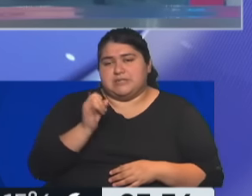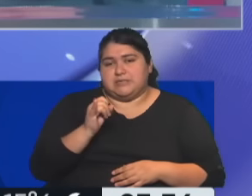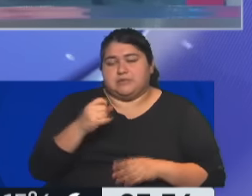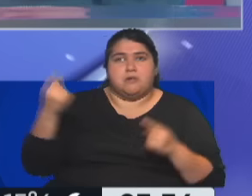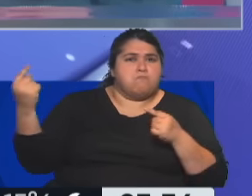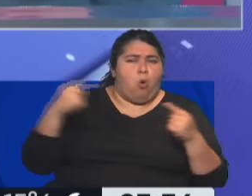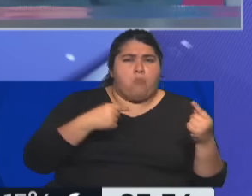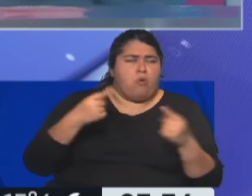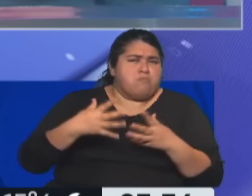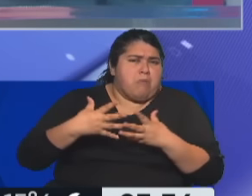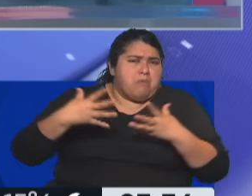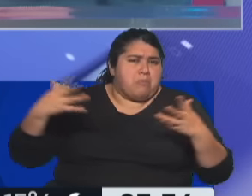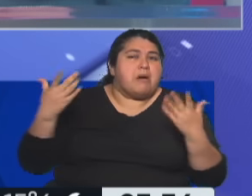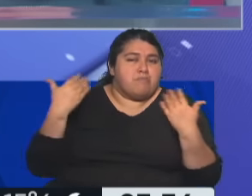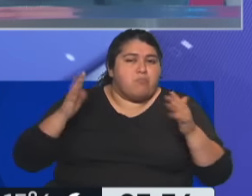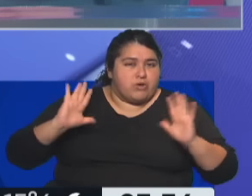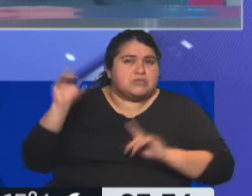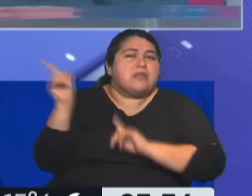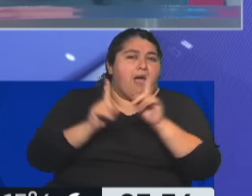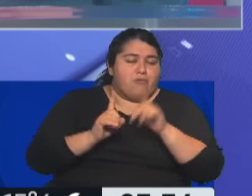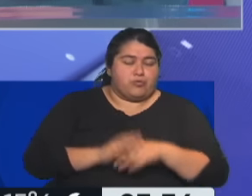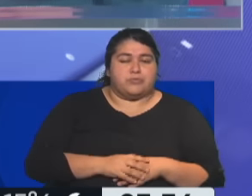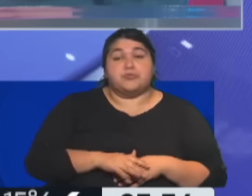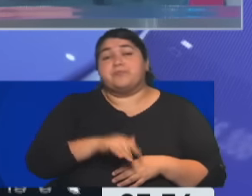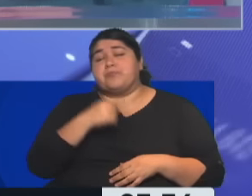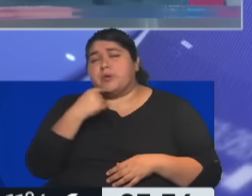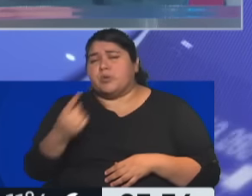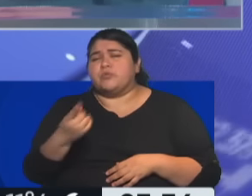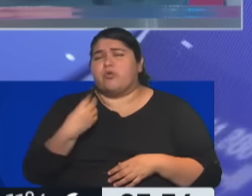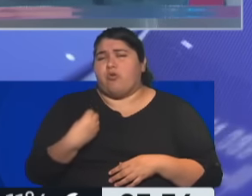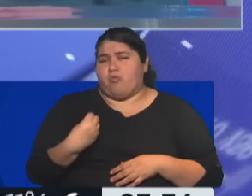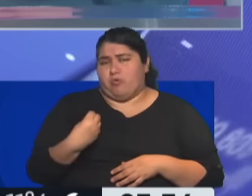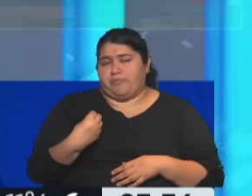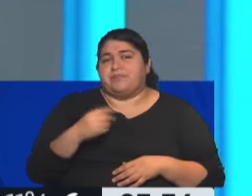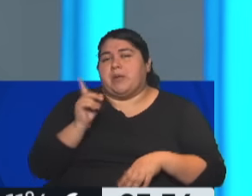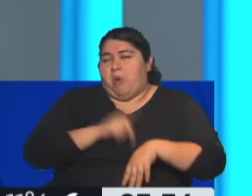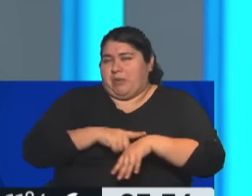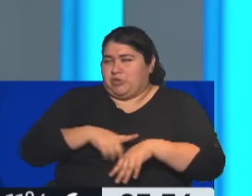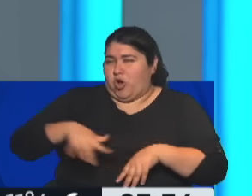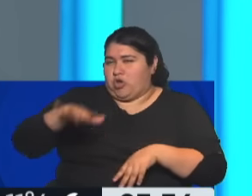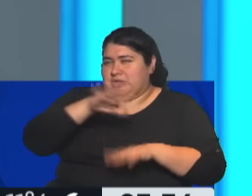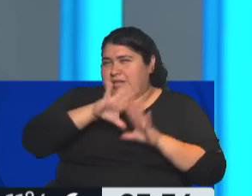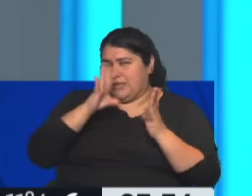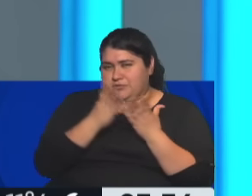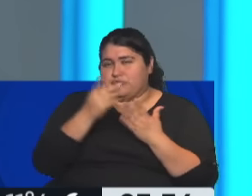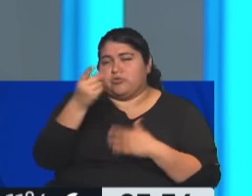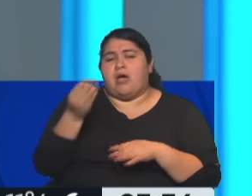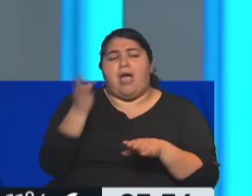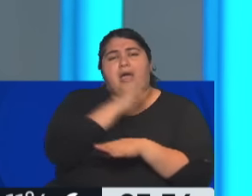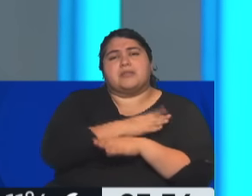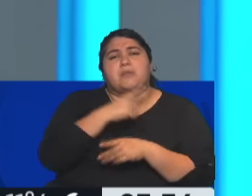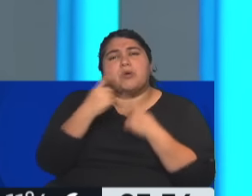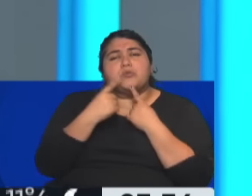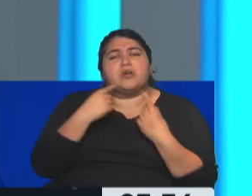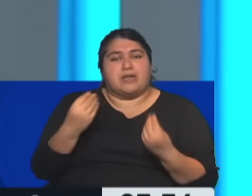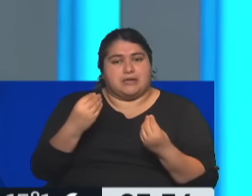intensificar justamente en el marco de la guerra algunas, ¿no? En ese contexto, Martín, preguntarte, lo contábamos un poco al principio, que en las últimas horas surgió